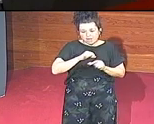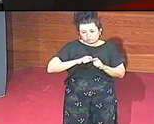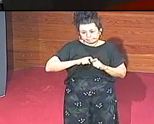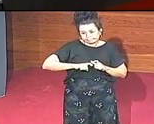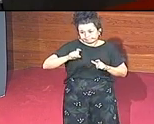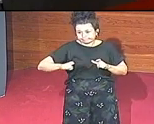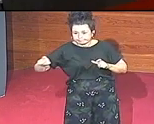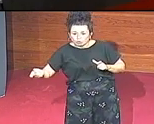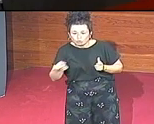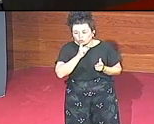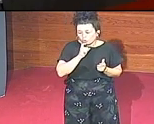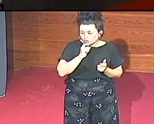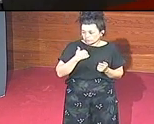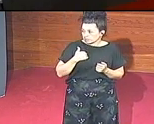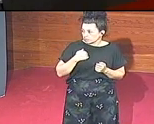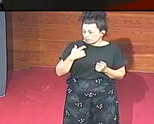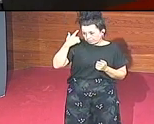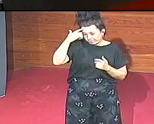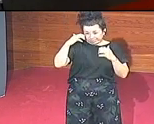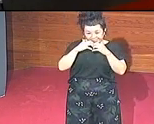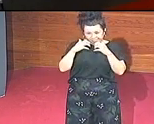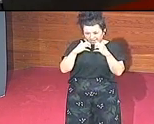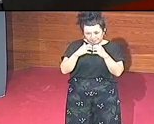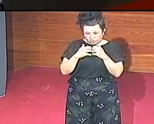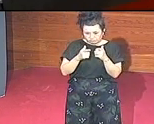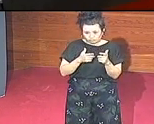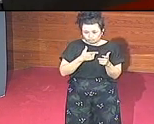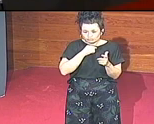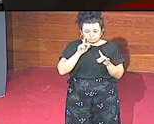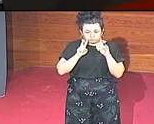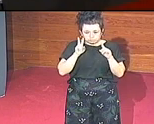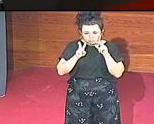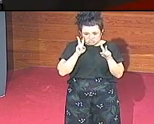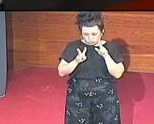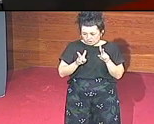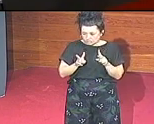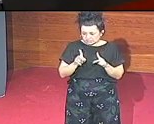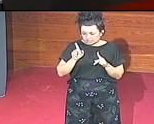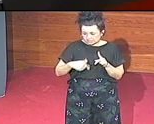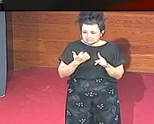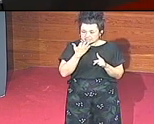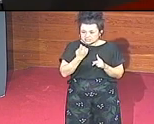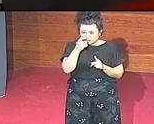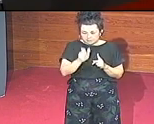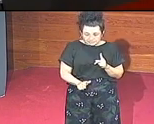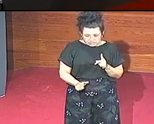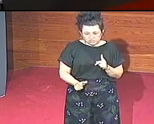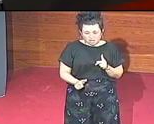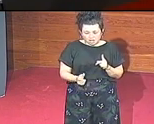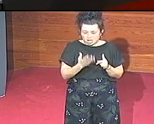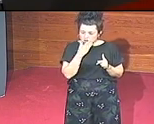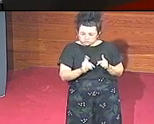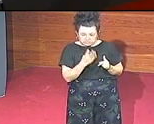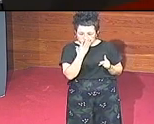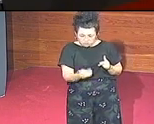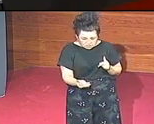cerebro visual e incluso tenemos la expresión que es cuando alguien no comprende algo y finalmente lo comprende dice ah ya